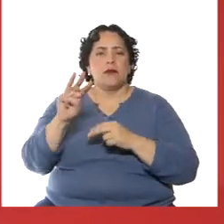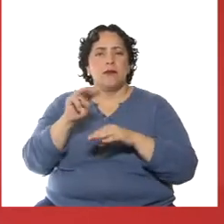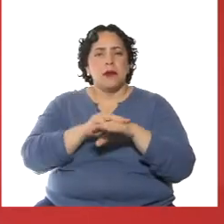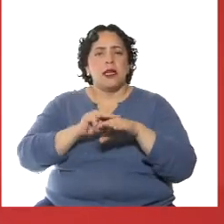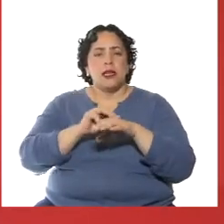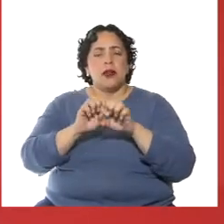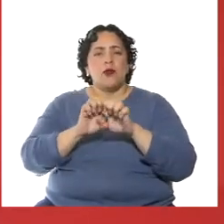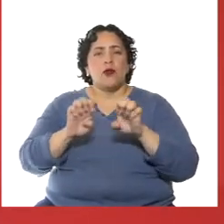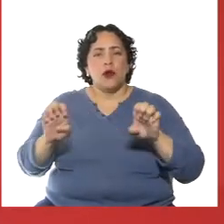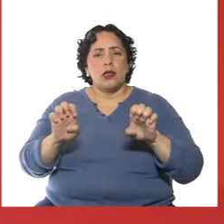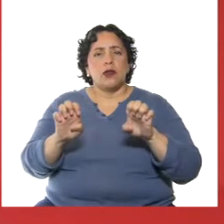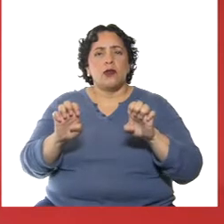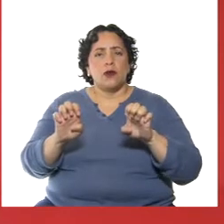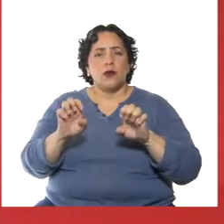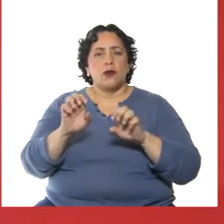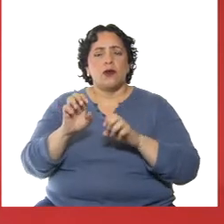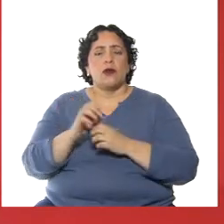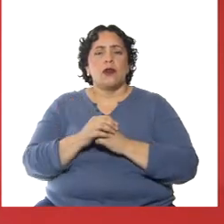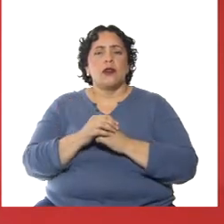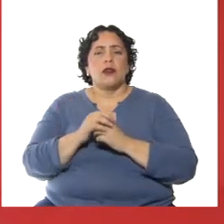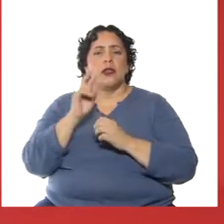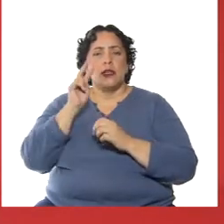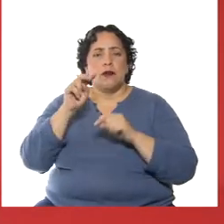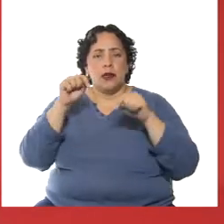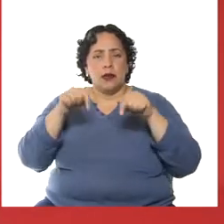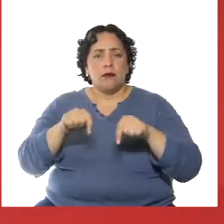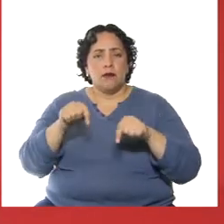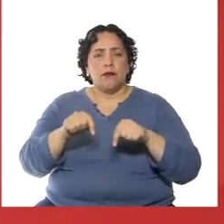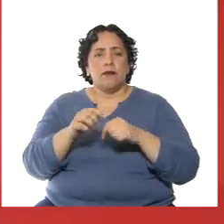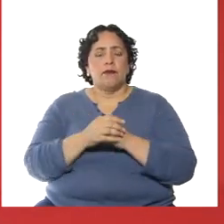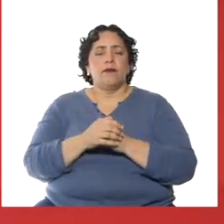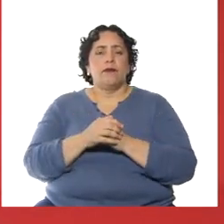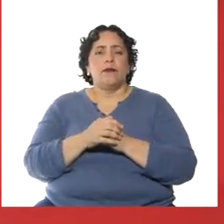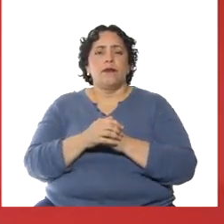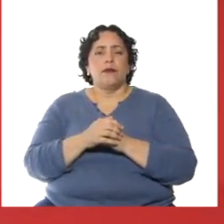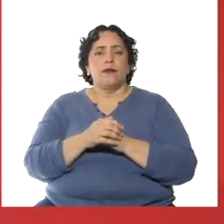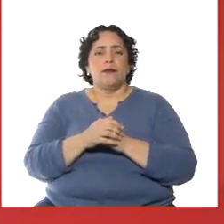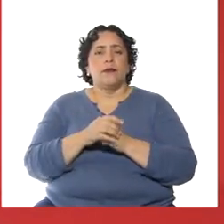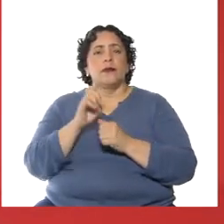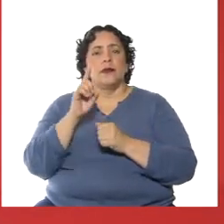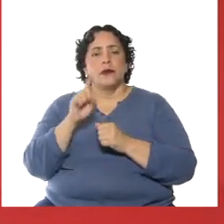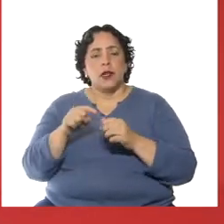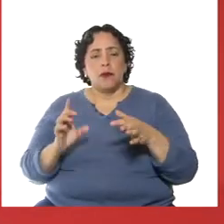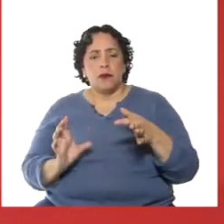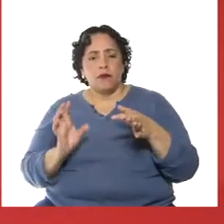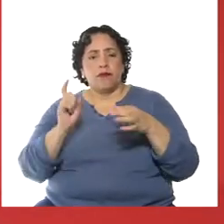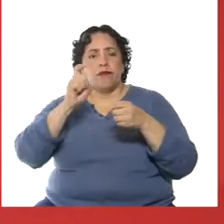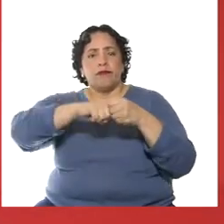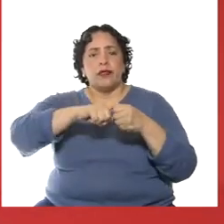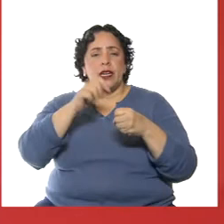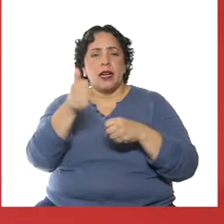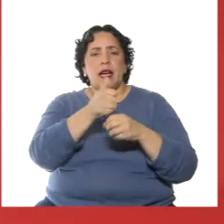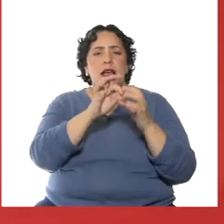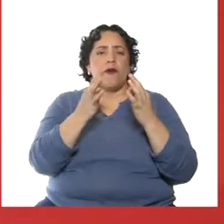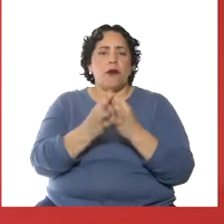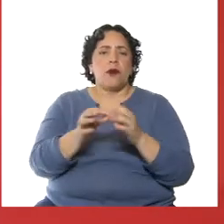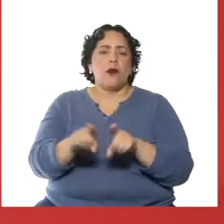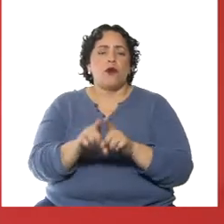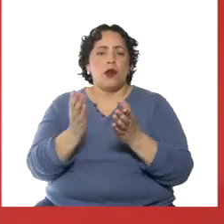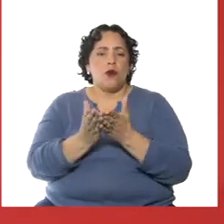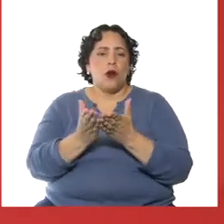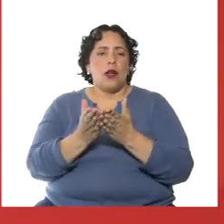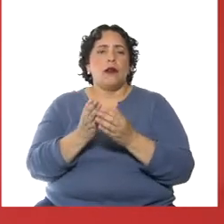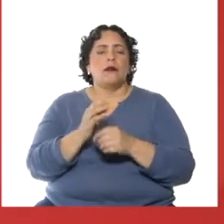del Ministerio del Poder Popular para la Educación que ven aquí en pantalla y acceder al enlace de Cada Familia, Una